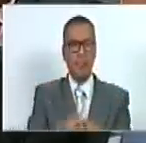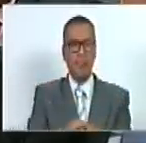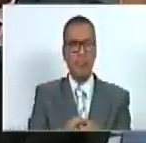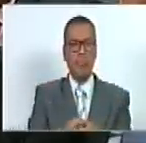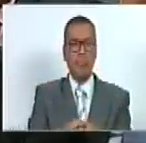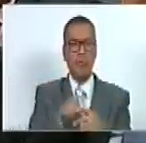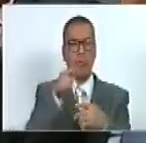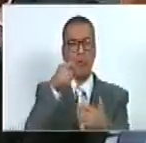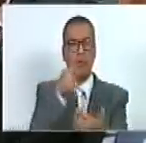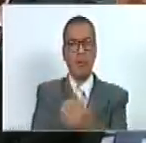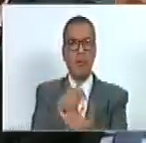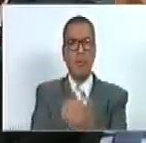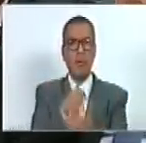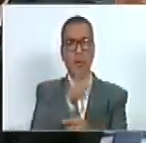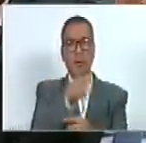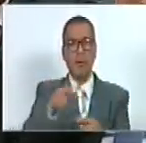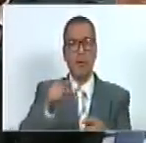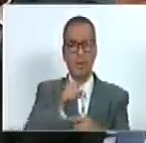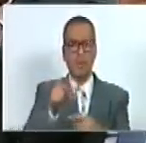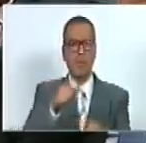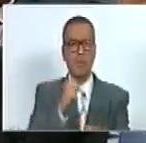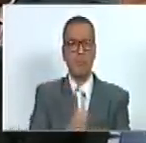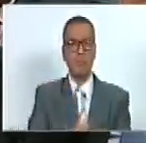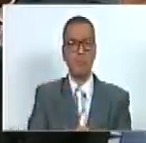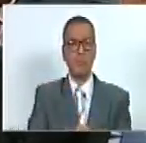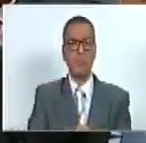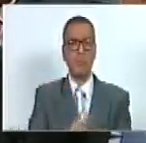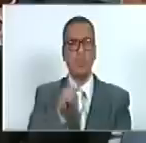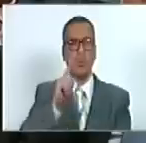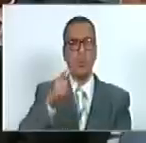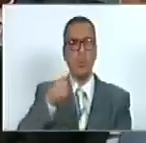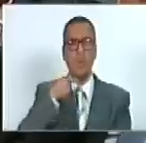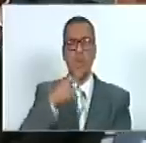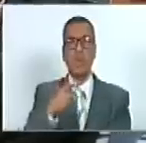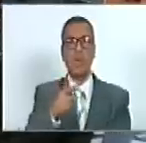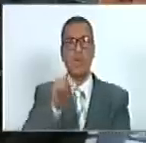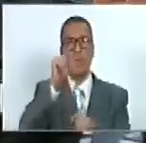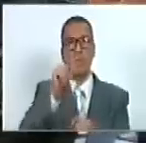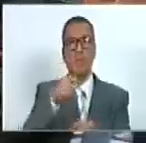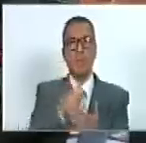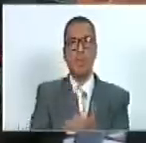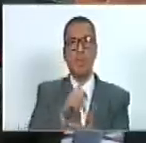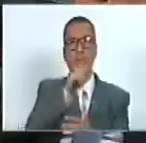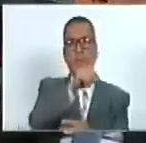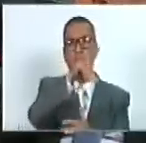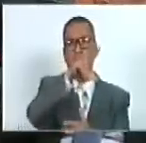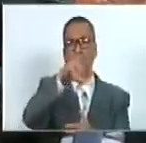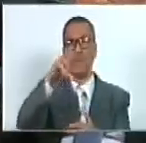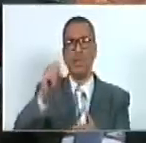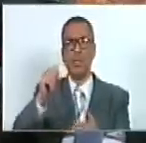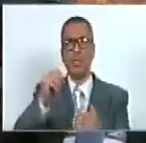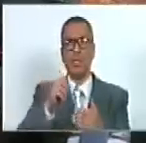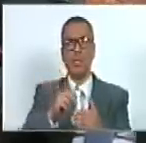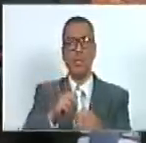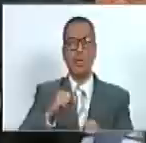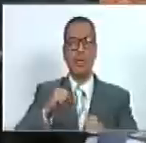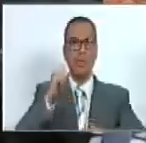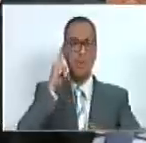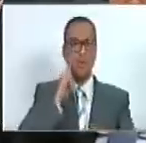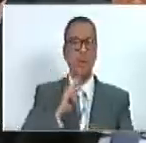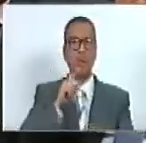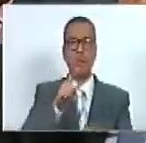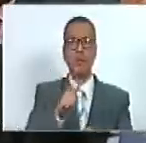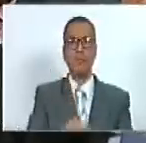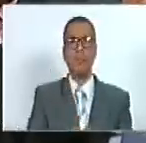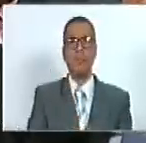el tema del salario, que por supuesto, esa referencia al salario mínimo de 130 bolívares ya no es una referencia para la mayoría